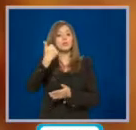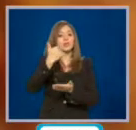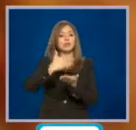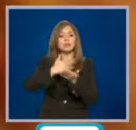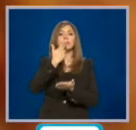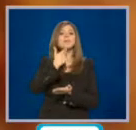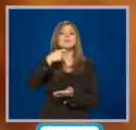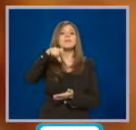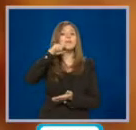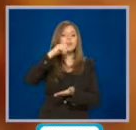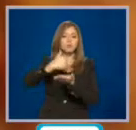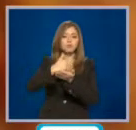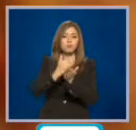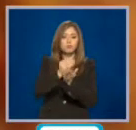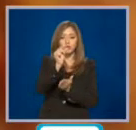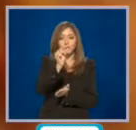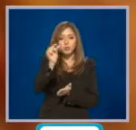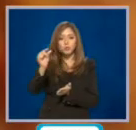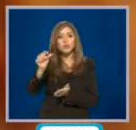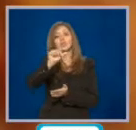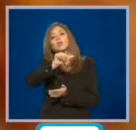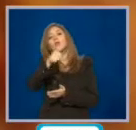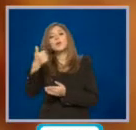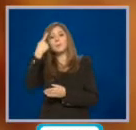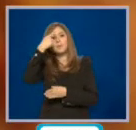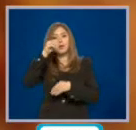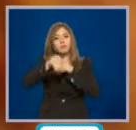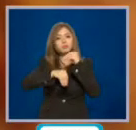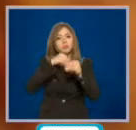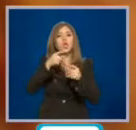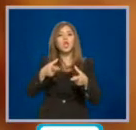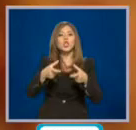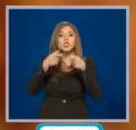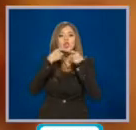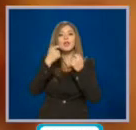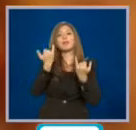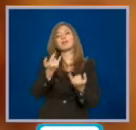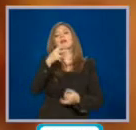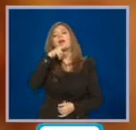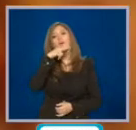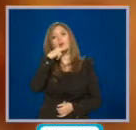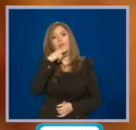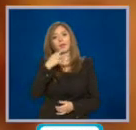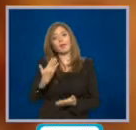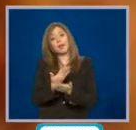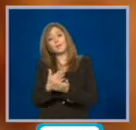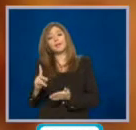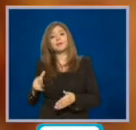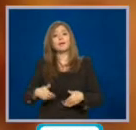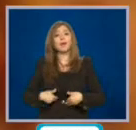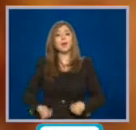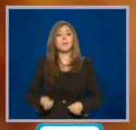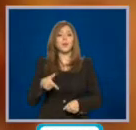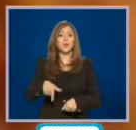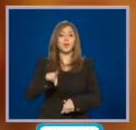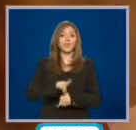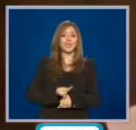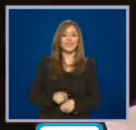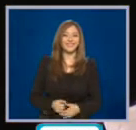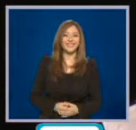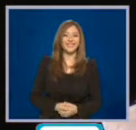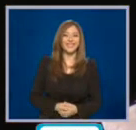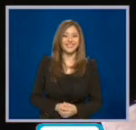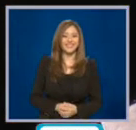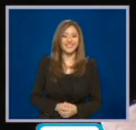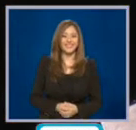cubos pequeños. Y ya para montar, Gaby, pues tostadas y aguacate, ¿no? Y bueno, el hambre que nunca puede faltar, eso también lo tenemos aquí el día de hoy. Siempre, todo el